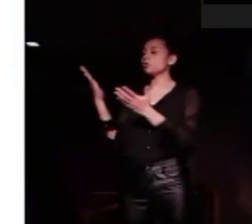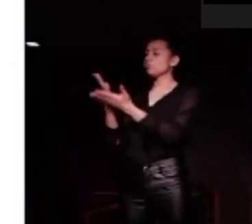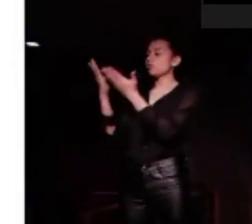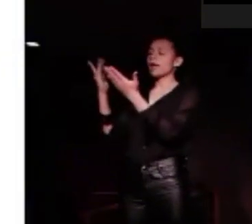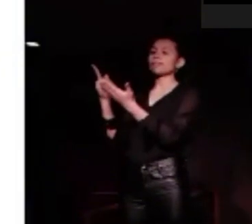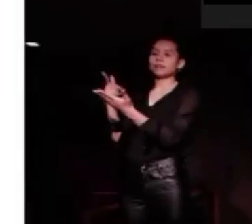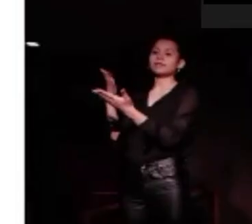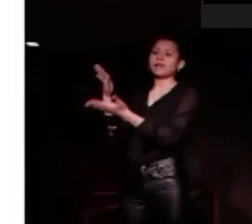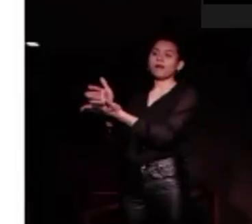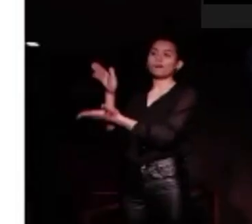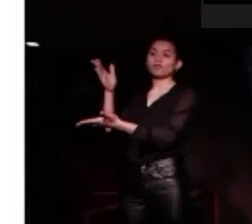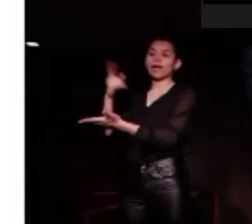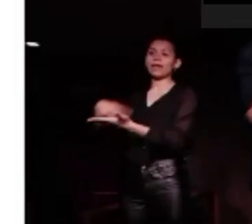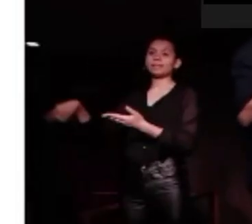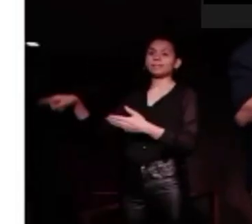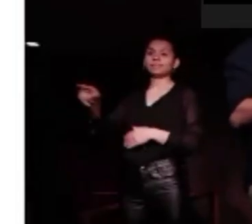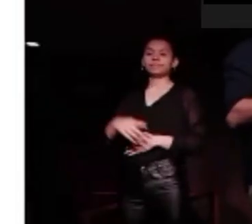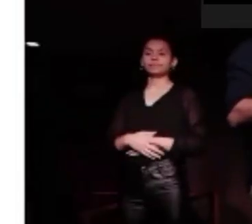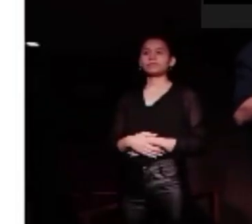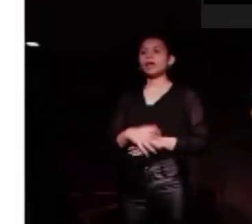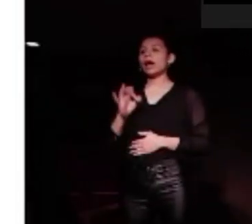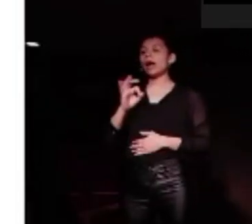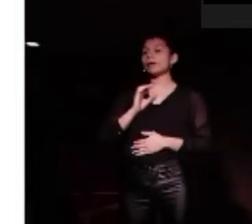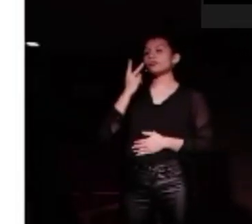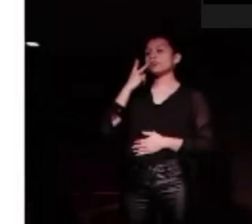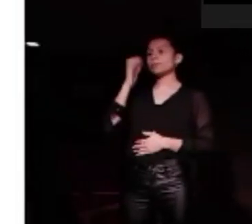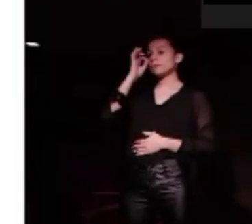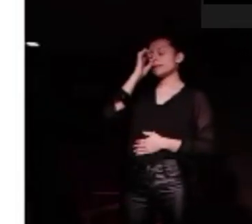vuelta. Y en el 2024